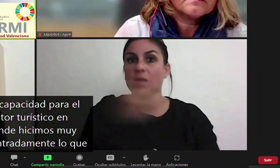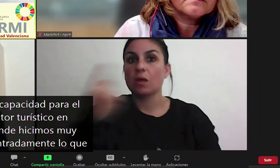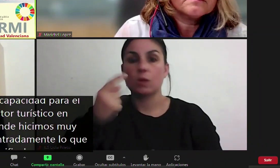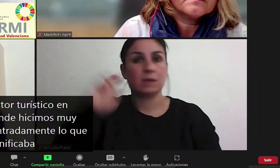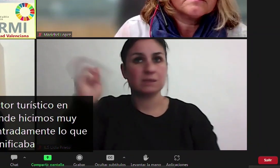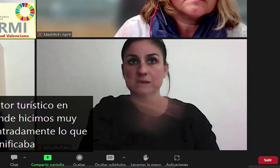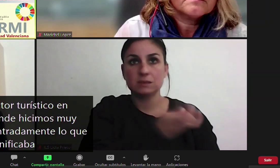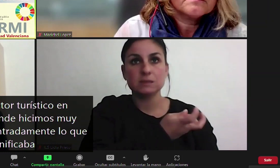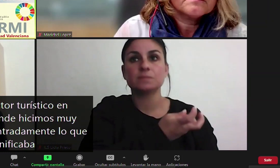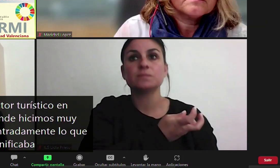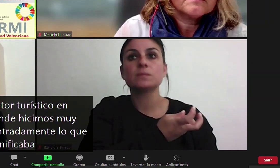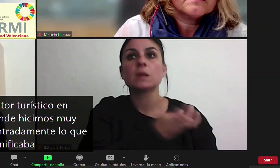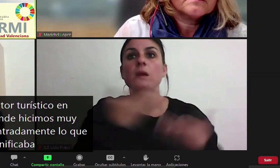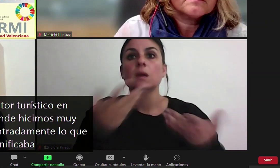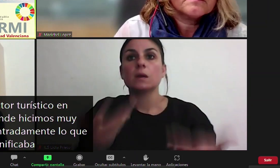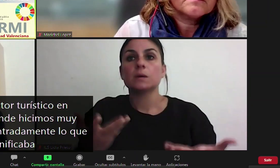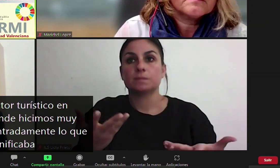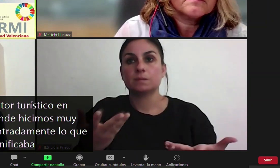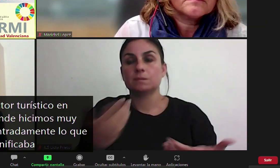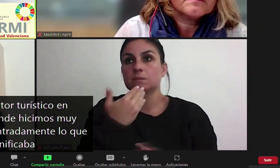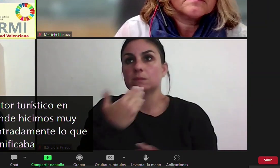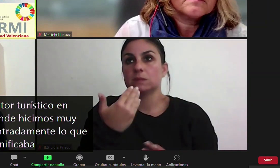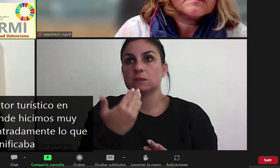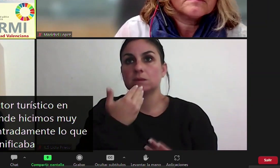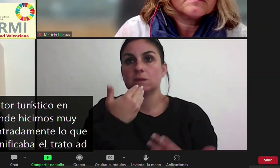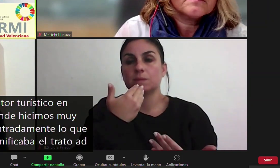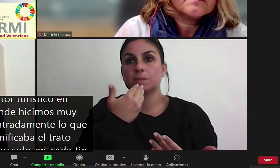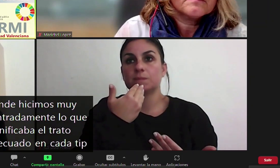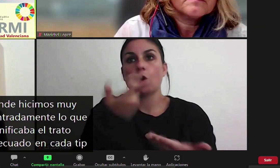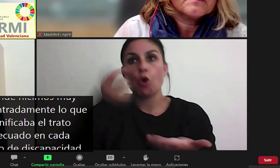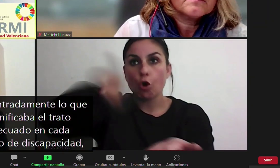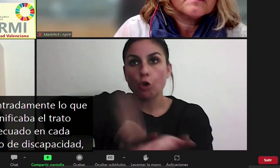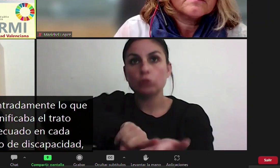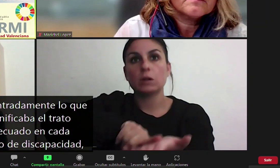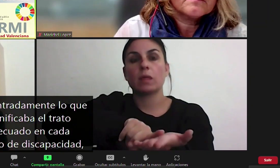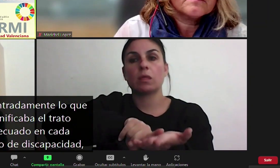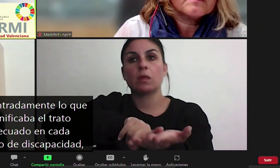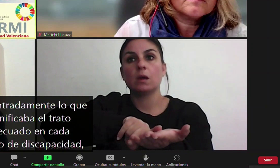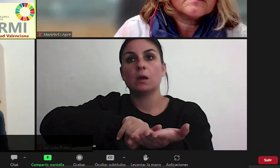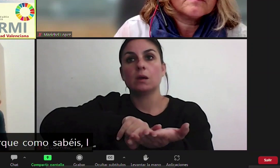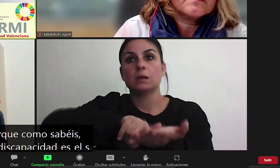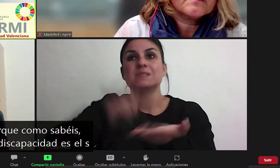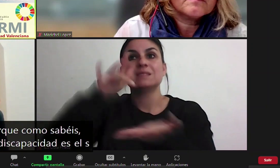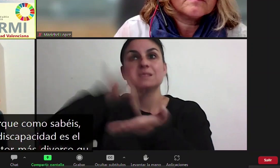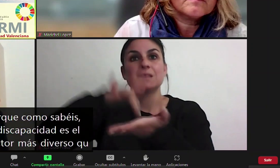ellas, con lo cual, bueno, pues el poder conformar otra vez estas